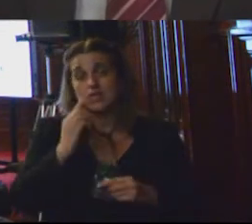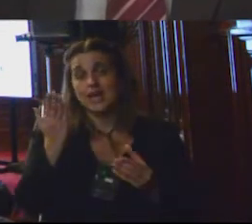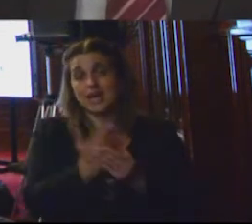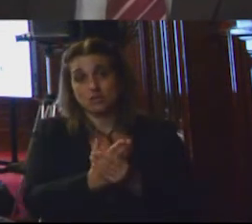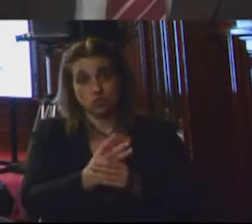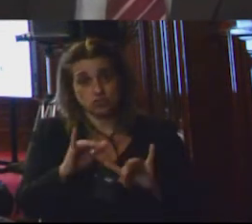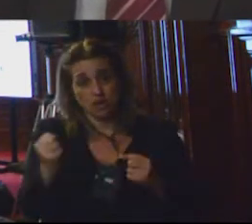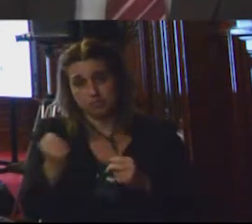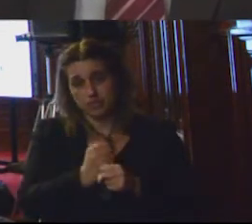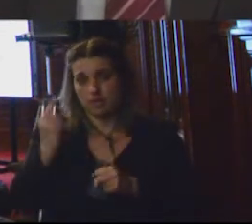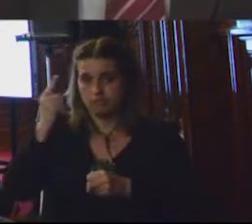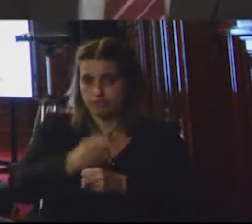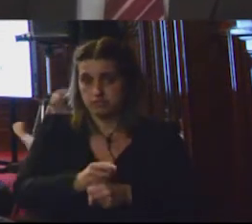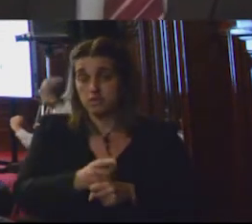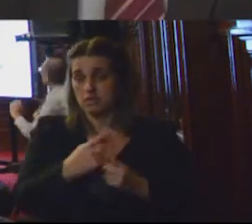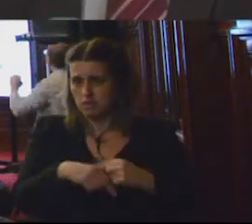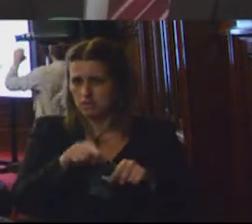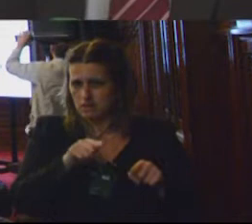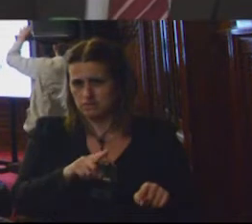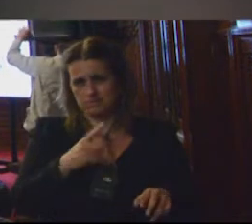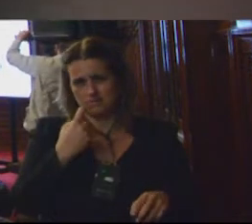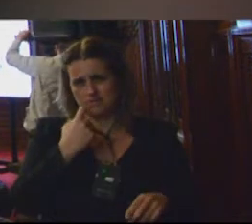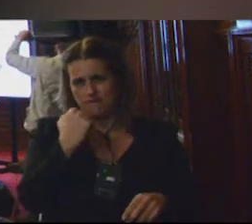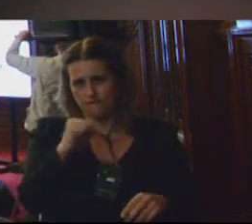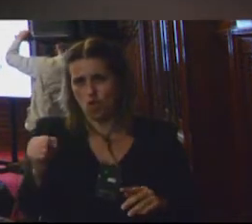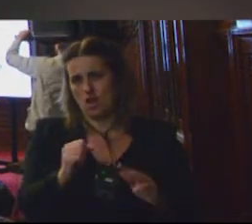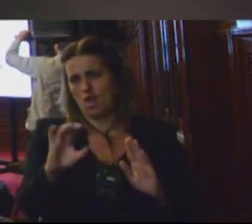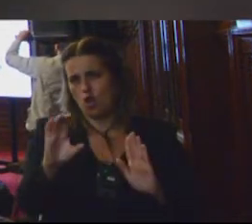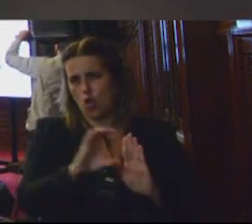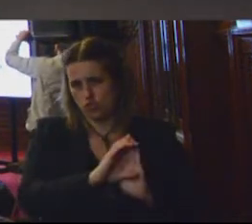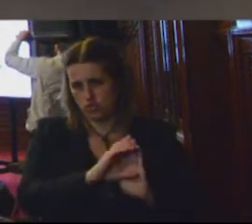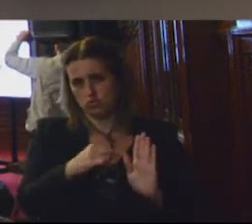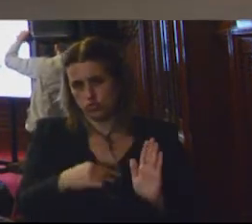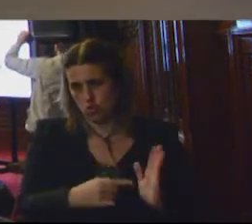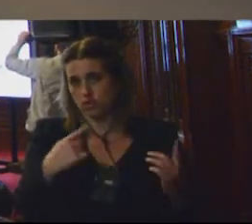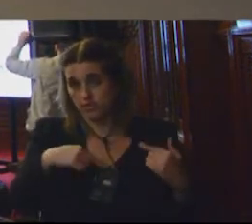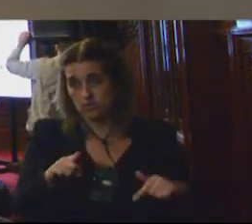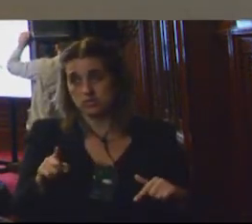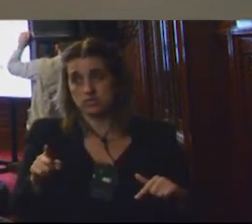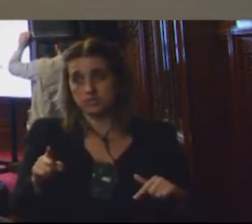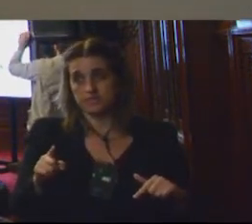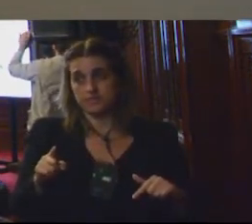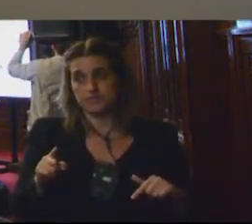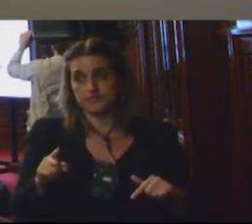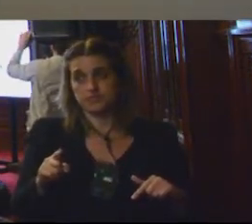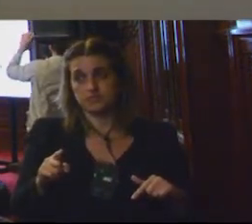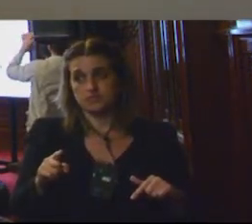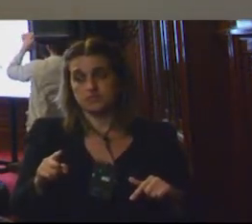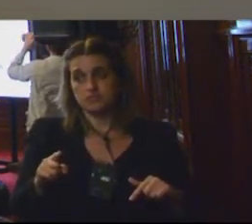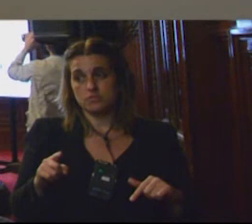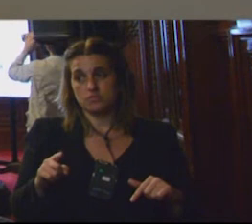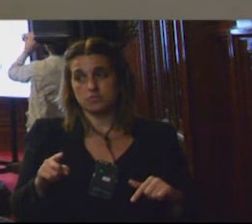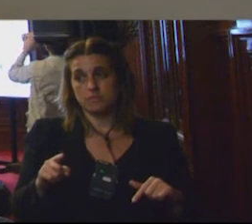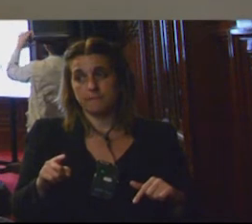incondicional, inconstitucional y gracias por las informaciones